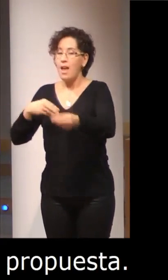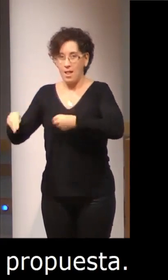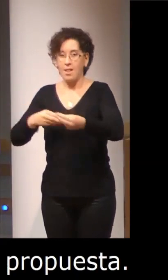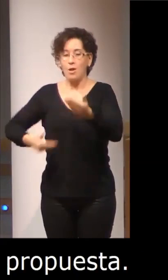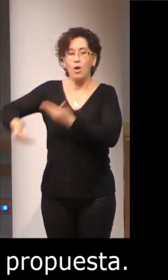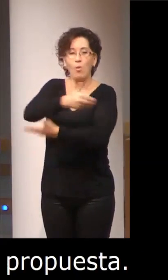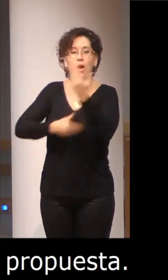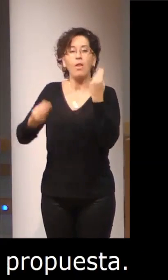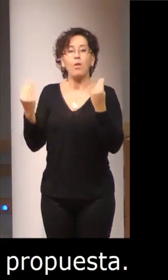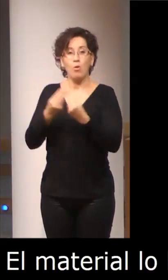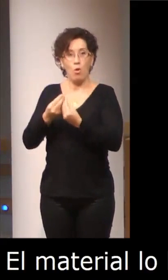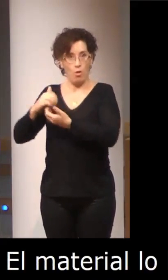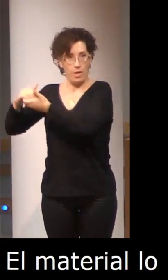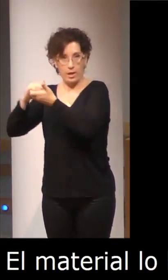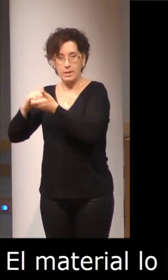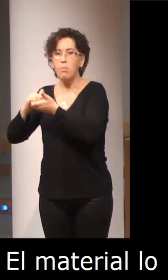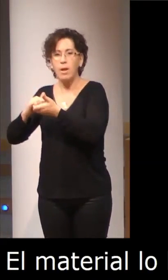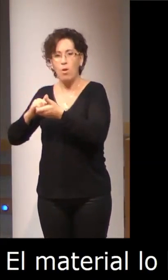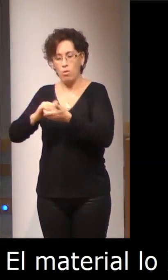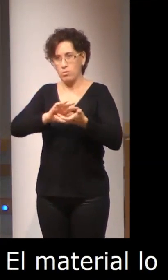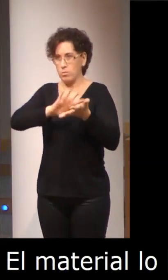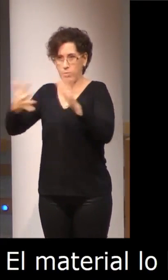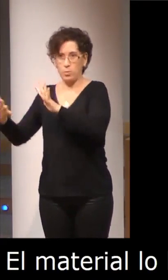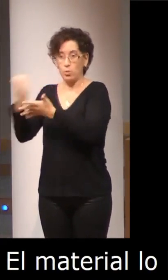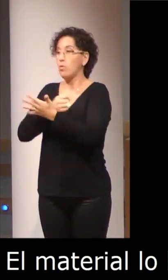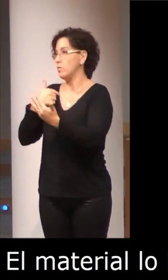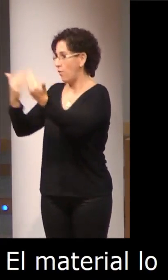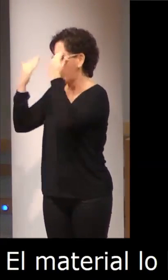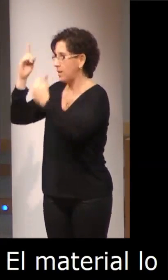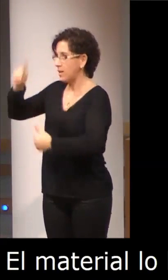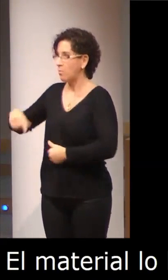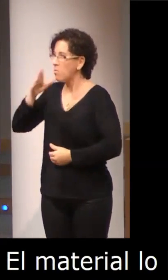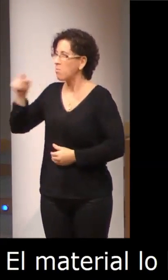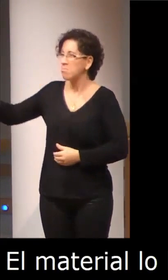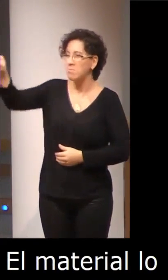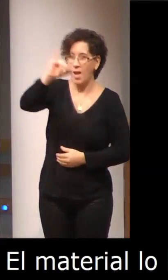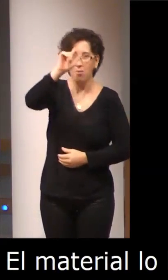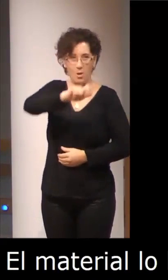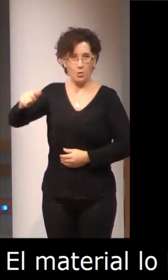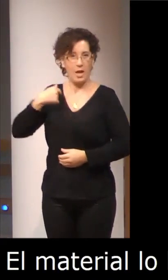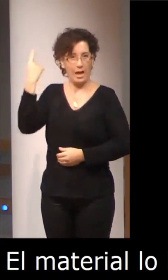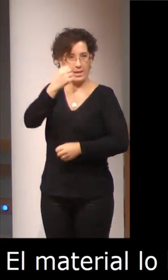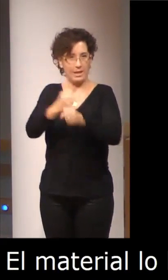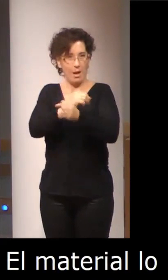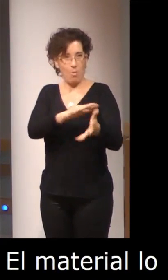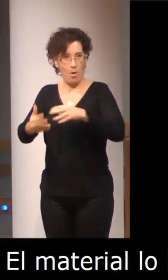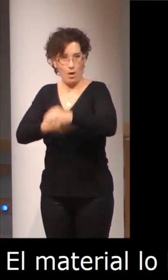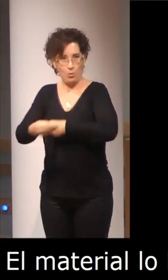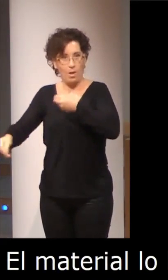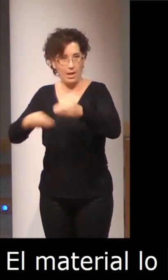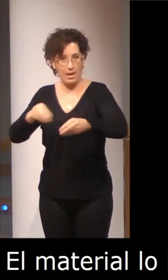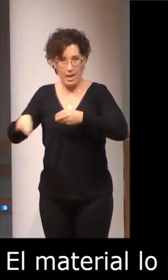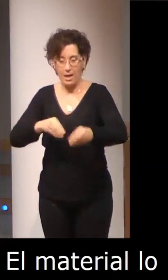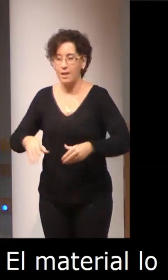CNCE. El material lo han desarrollado ellos. También los quiero felicitar. Sé que hay aquí personas muy implicadas en el desarrollo de ese material porque